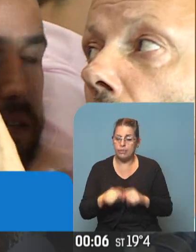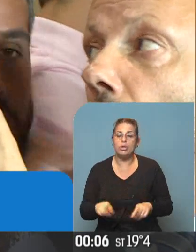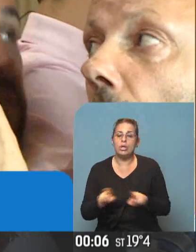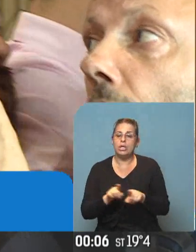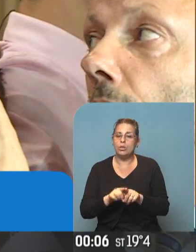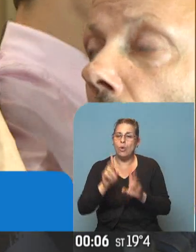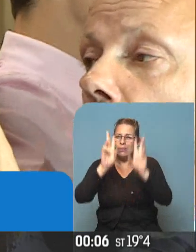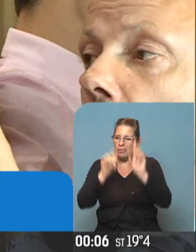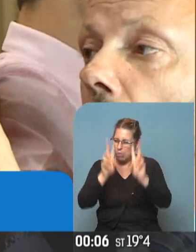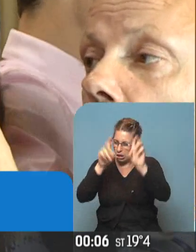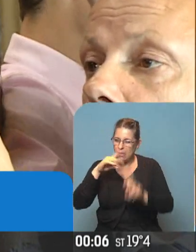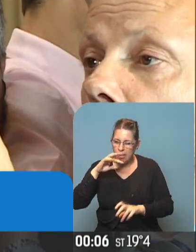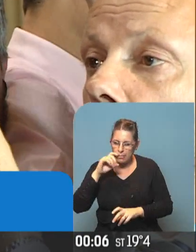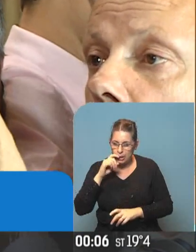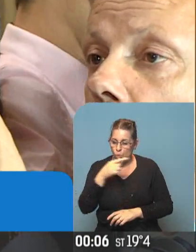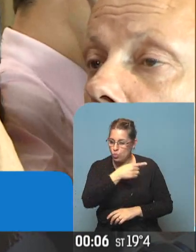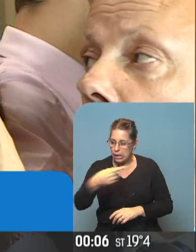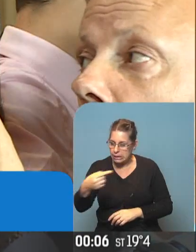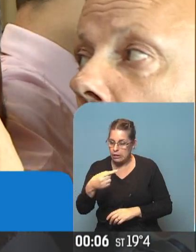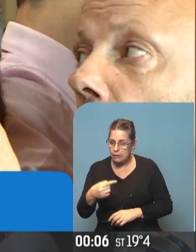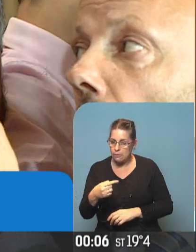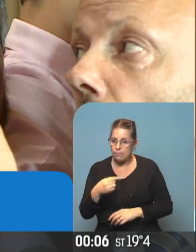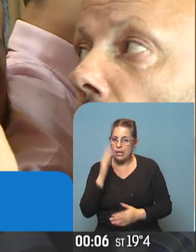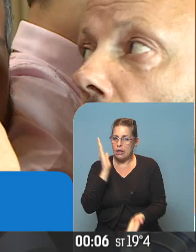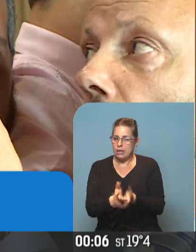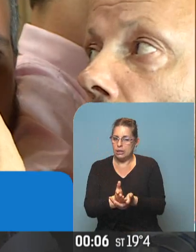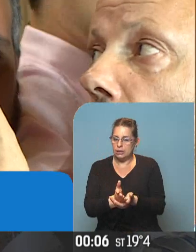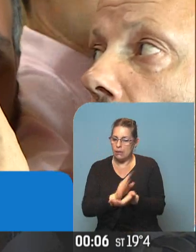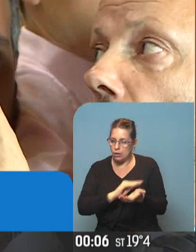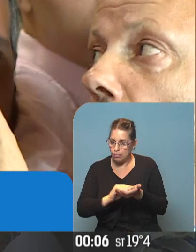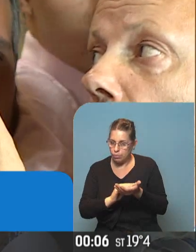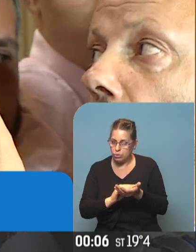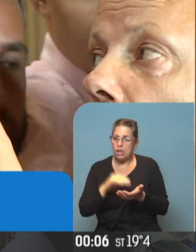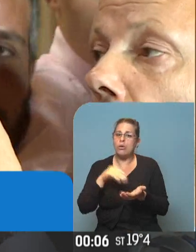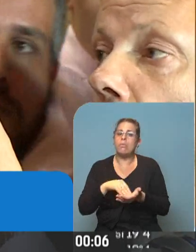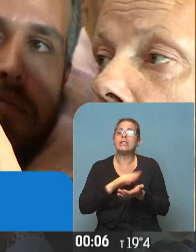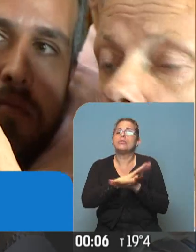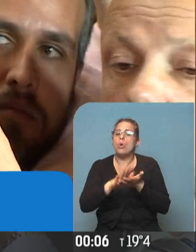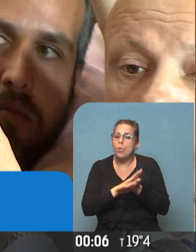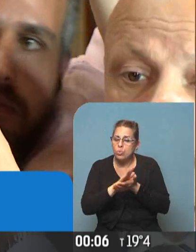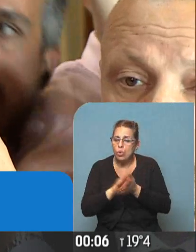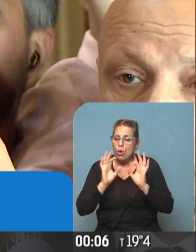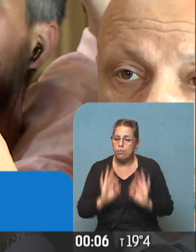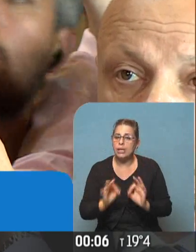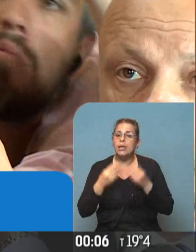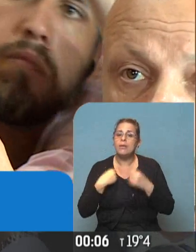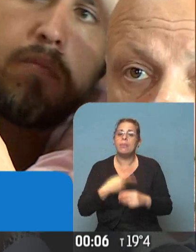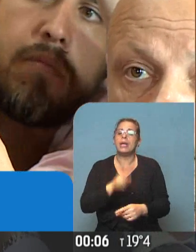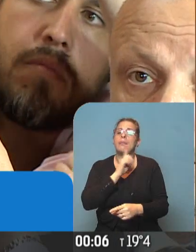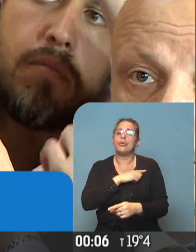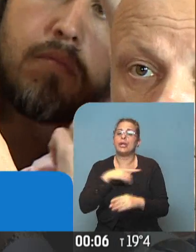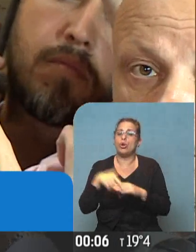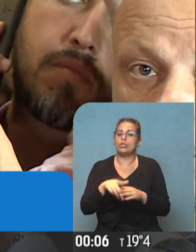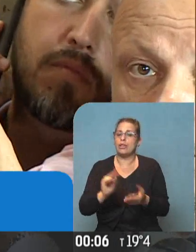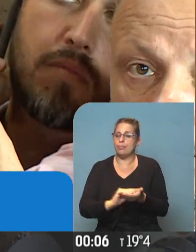en este caso, que en una semana tuvimos dictamen de comisión y resolución del Pleno para quitar los fueros a un